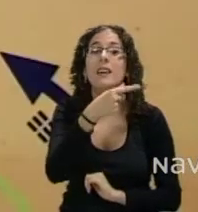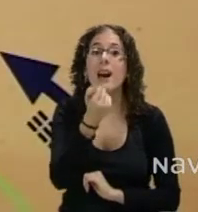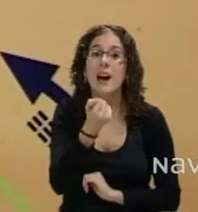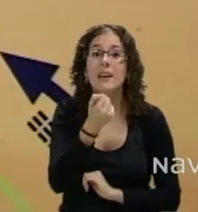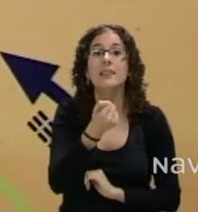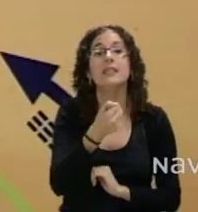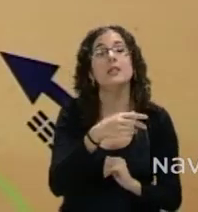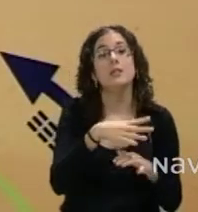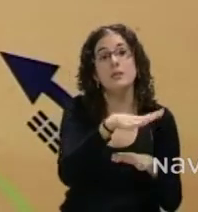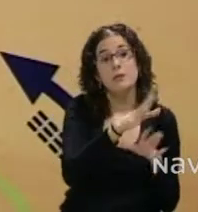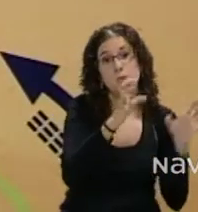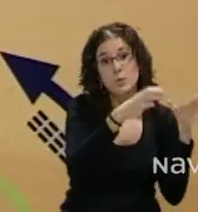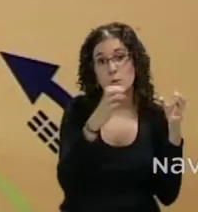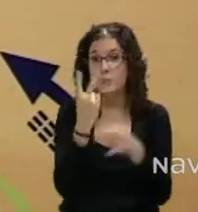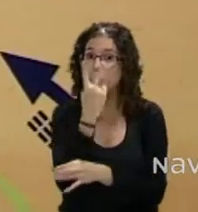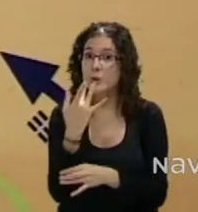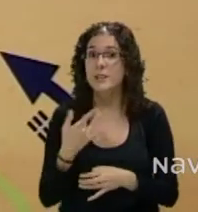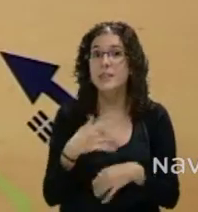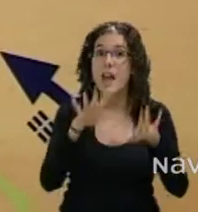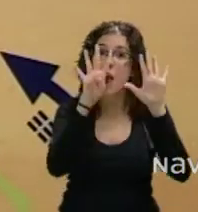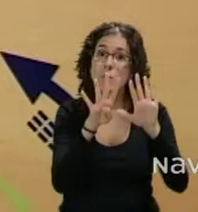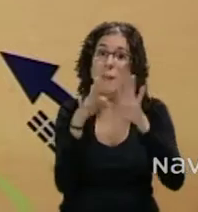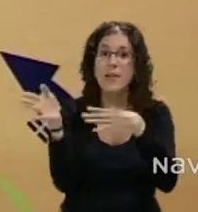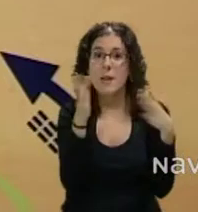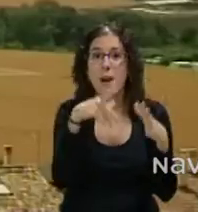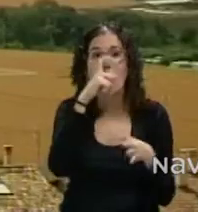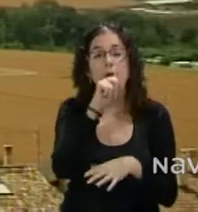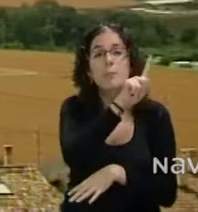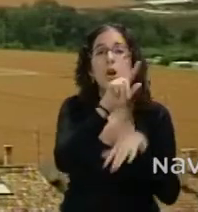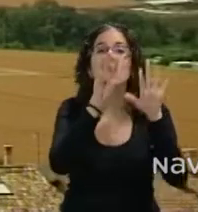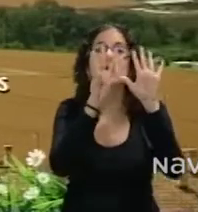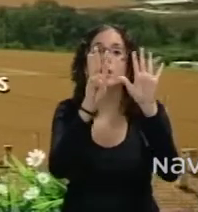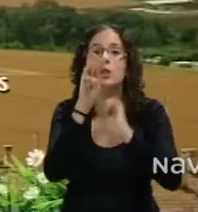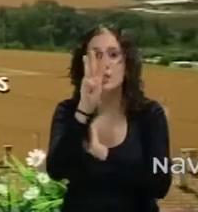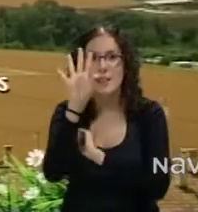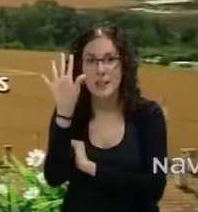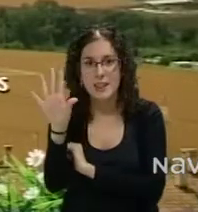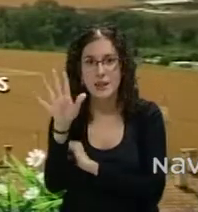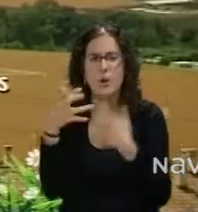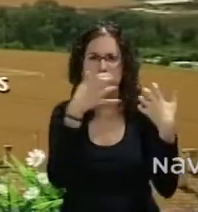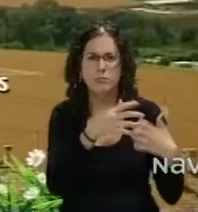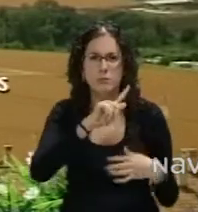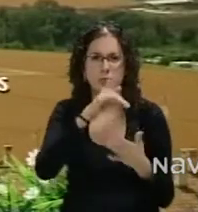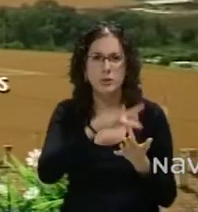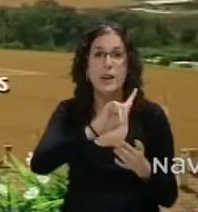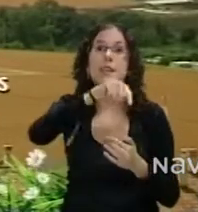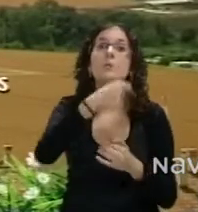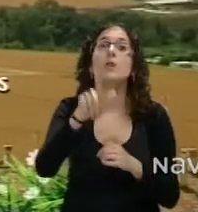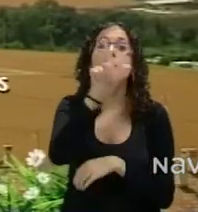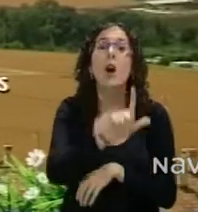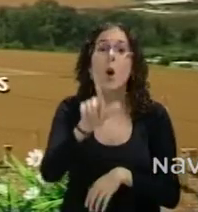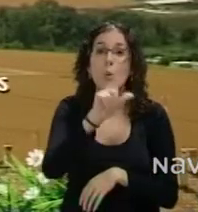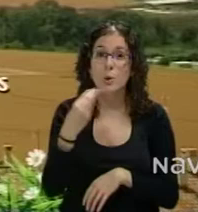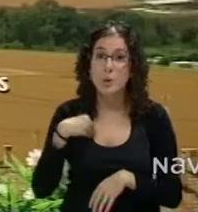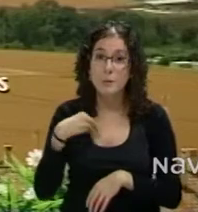del Brigadier Carrera el 9 de marzo de 1835. Ya en julio de aquel año se libró la batalla que valió al general